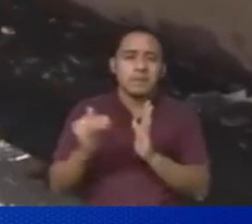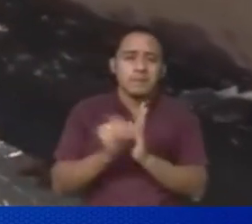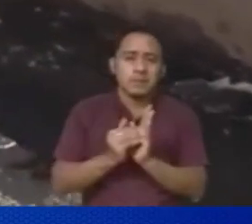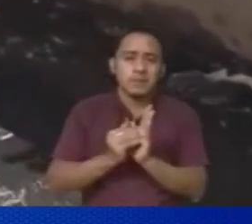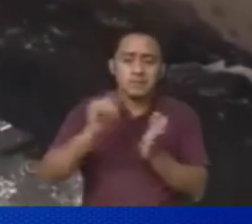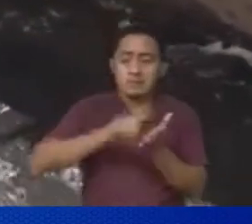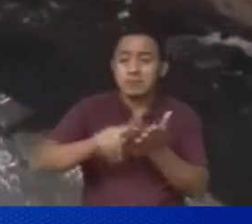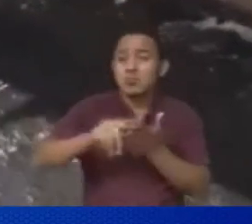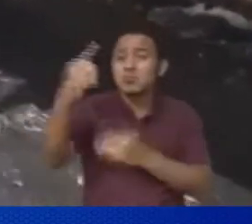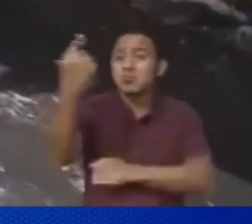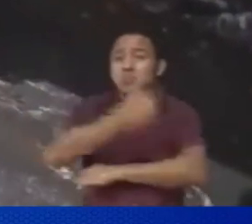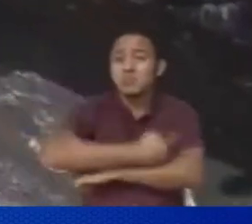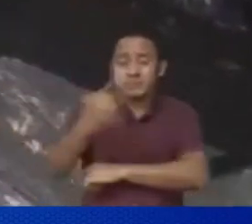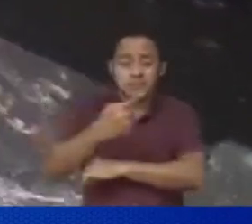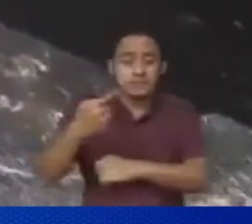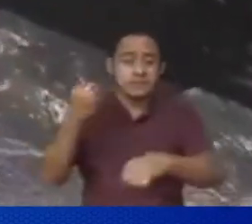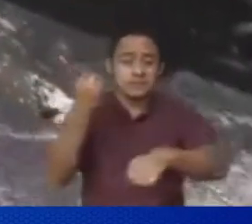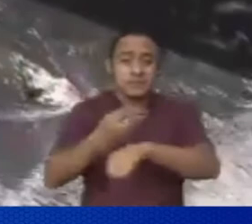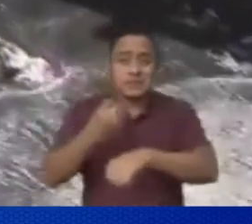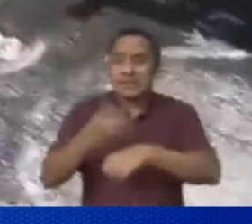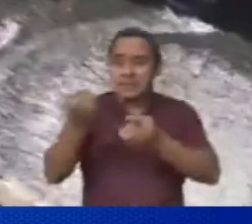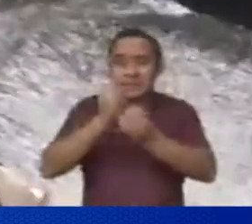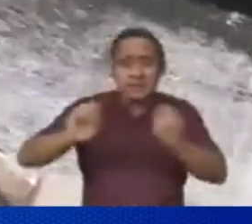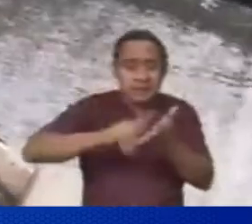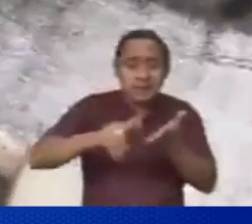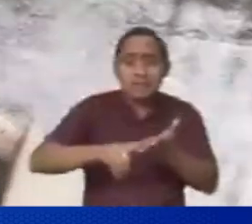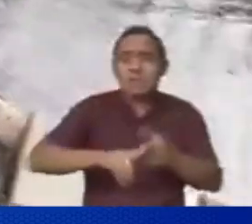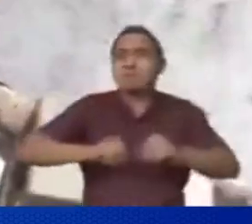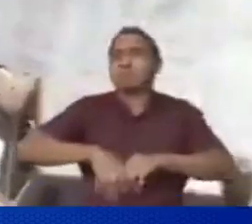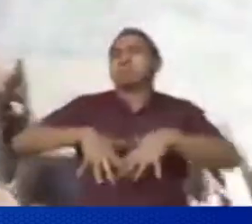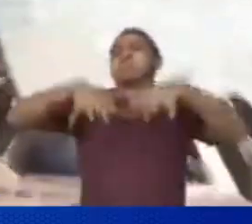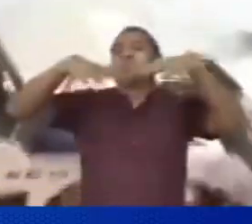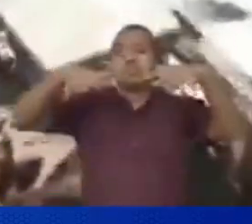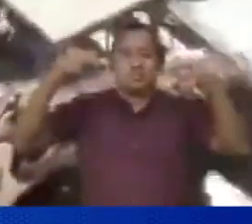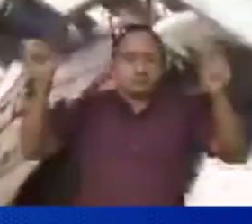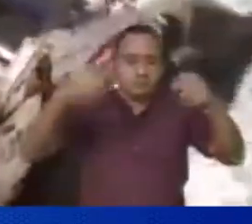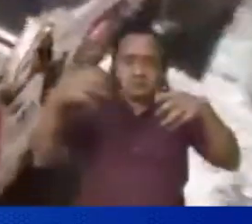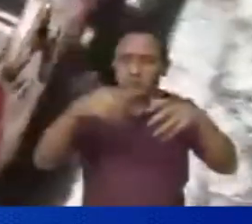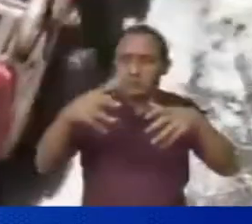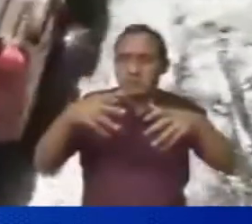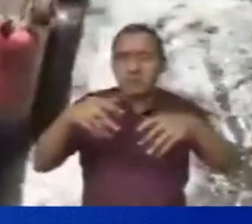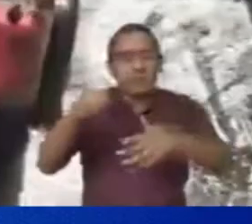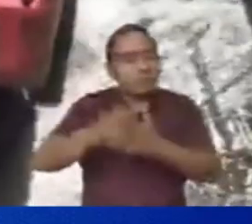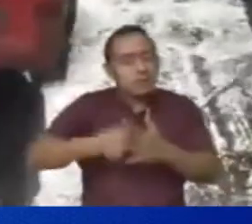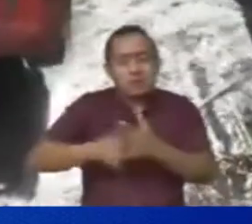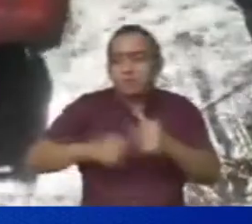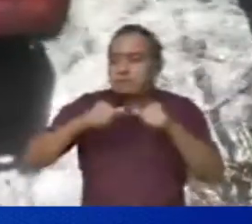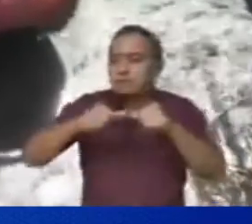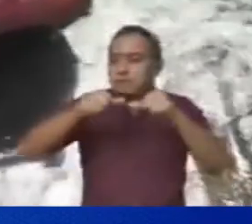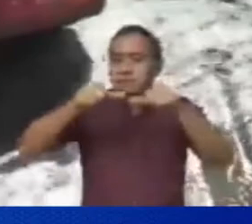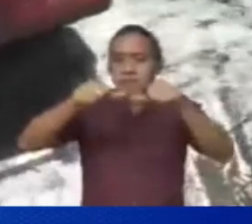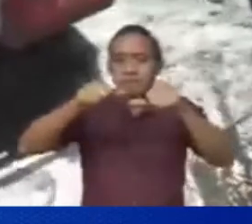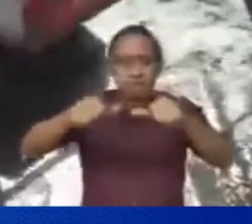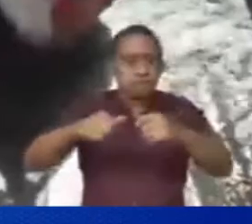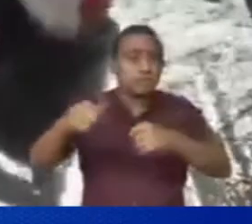ciudad. Un día que la alcaldía, el Poder Ciudadano, no limpie la ciudad, se notaría. Así es que el esfuerzo es permanente, es constante,